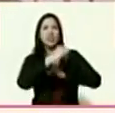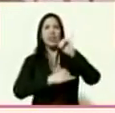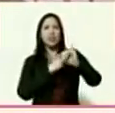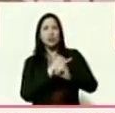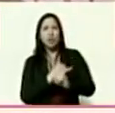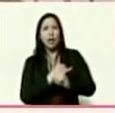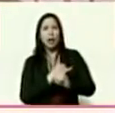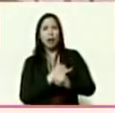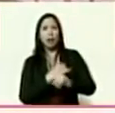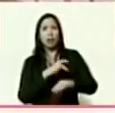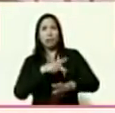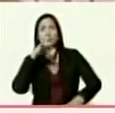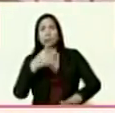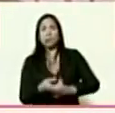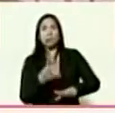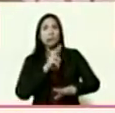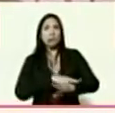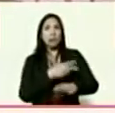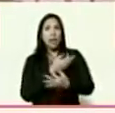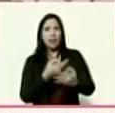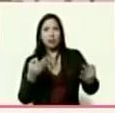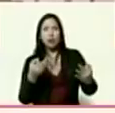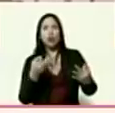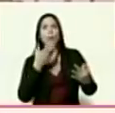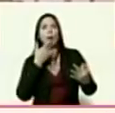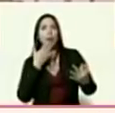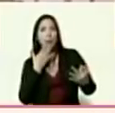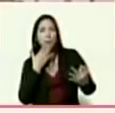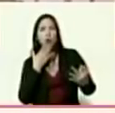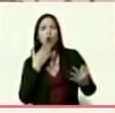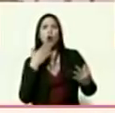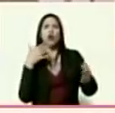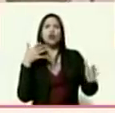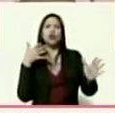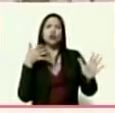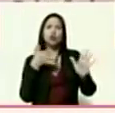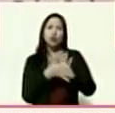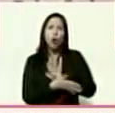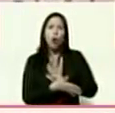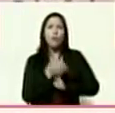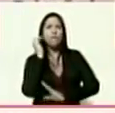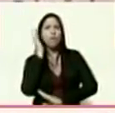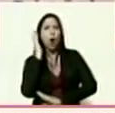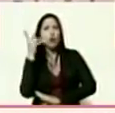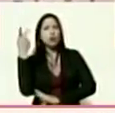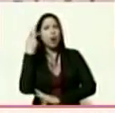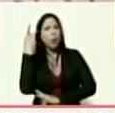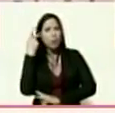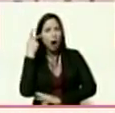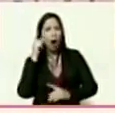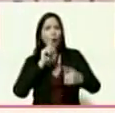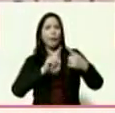más ha habido un éxito con respecto al Foro de Sao Paulo, a los congresos